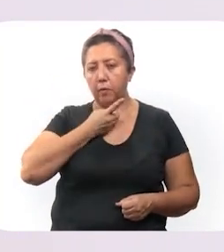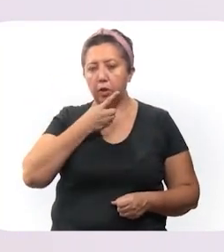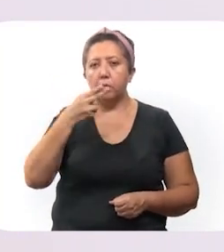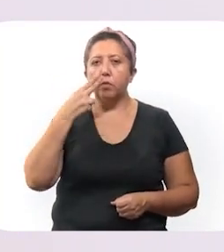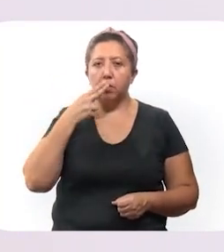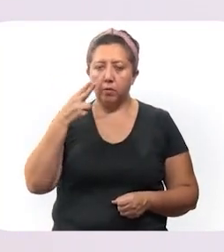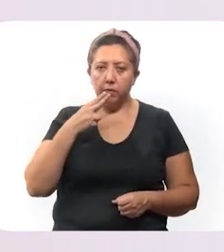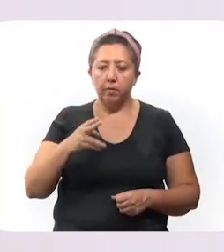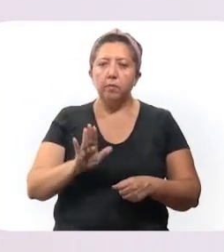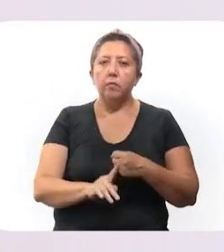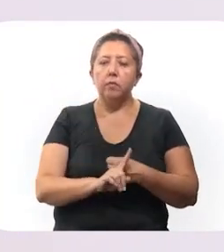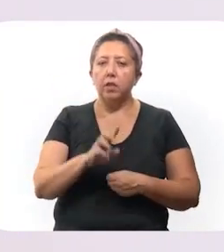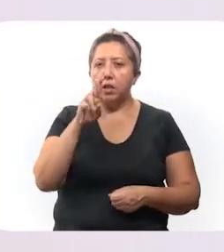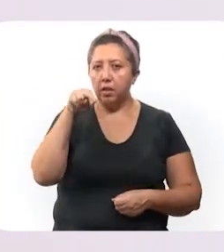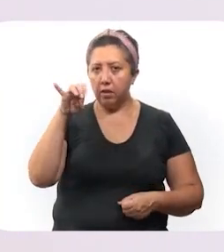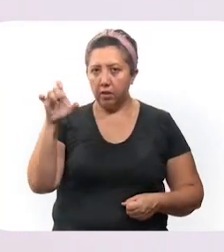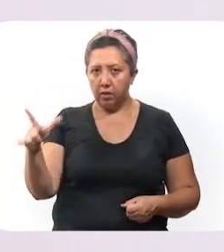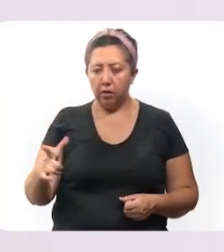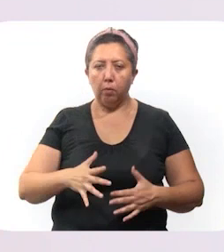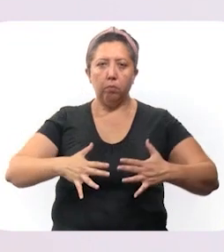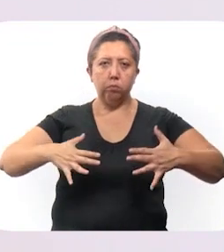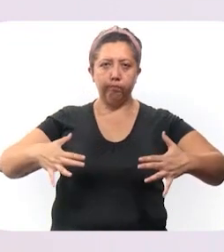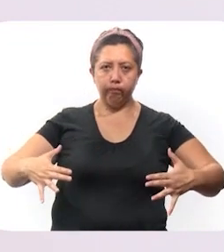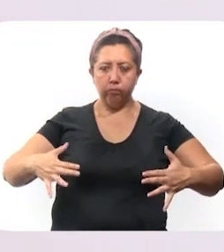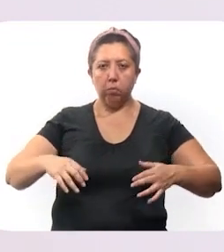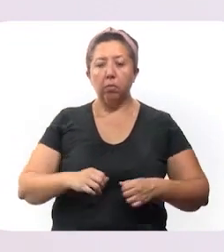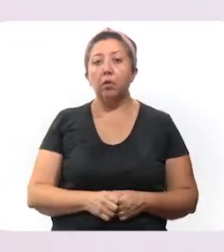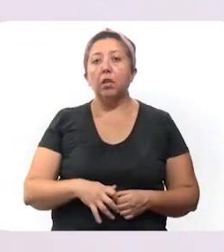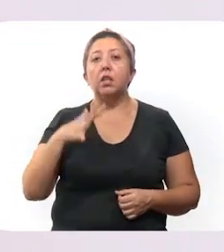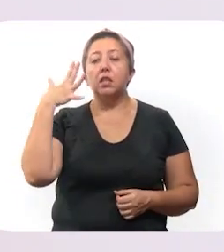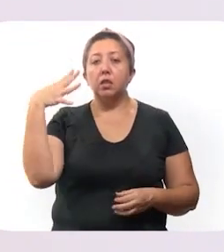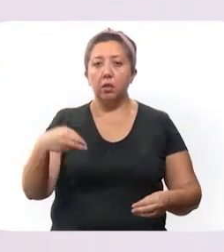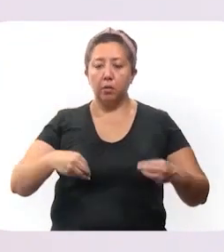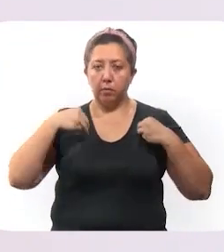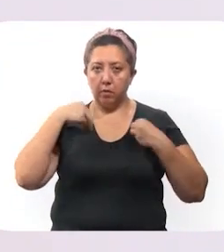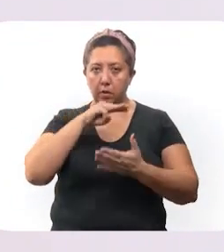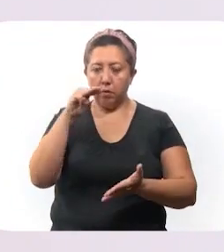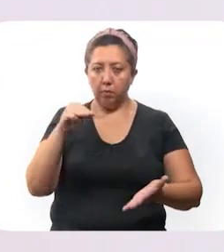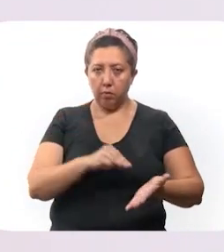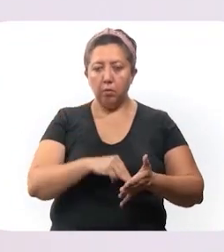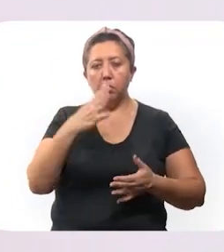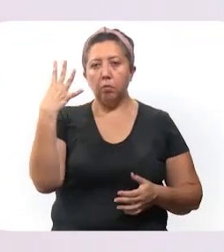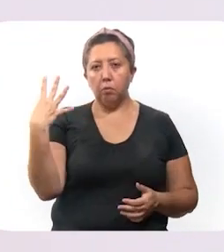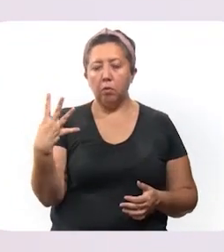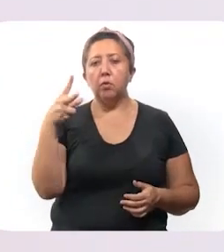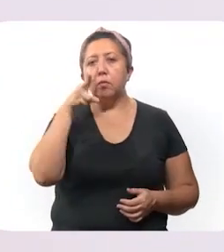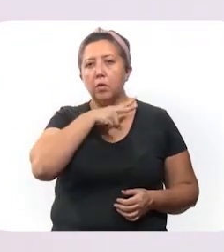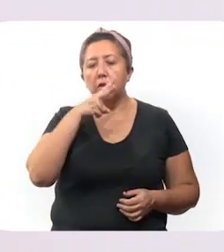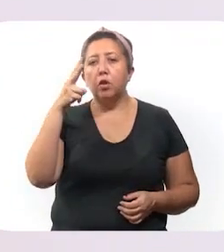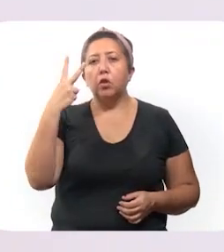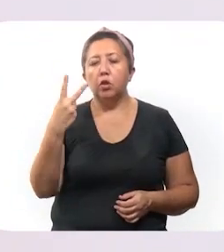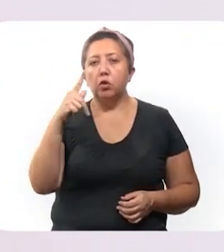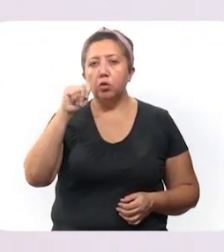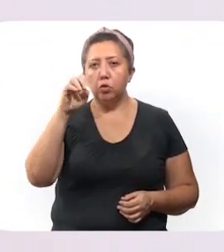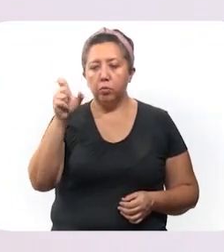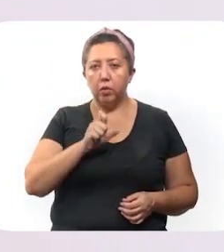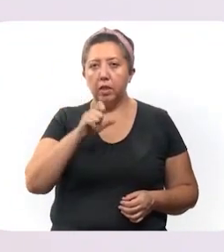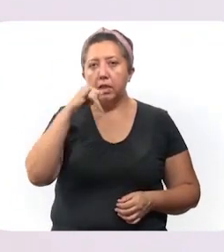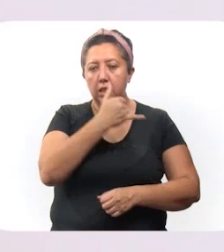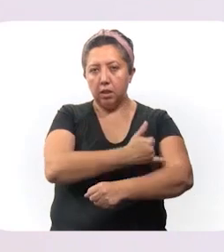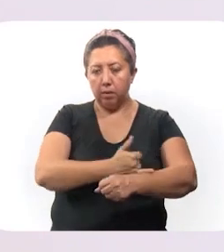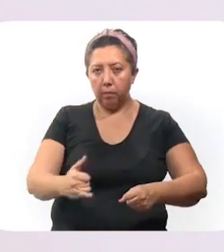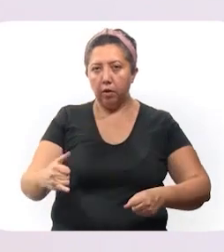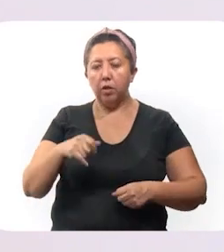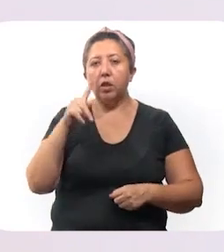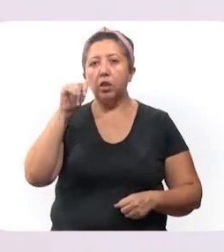diabetes, tabaquismo, insuficiencia renal crónica y obesidad. 5 residían en Mérida, 4 en Valladolid, 2 en Uxcuscab, 1 en